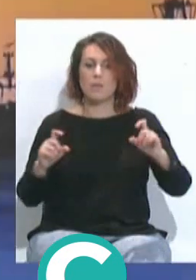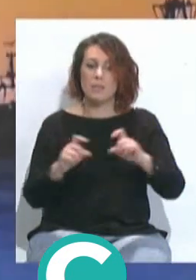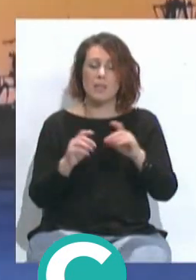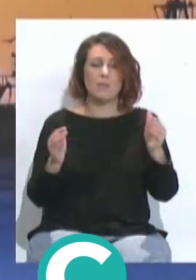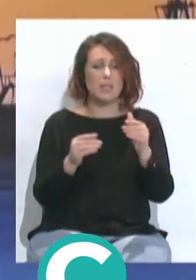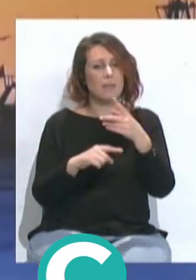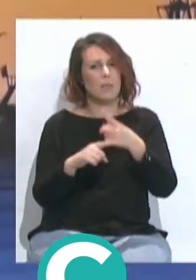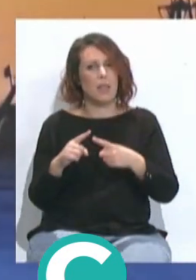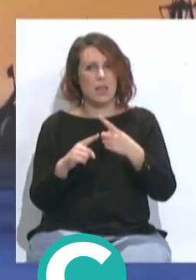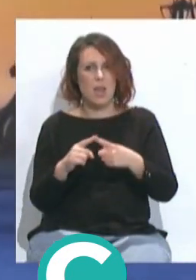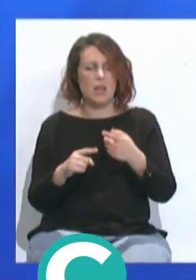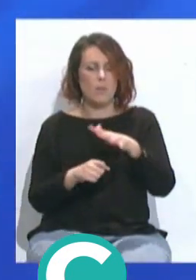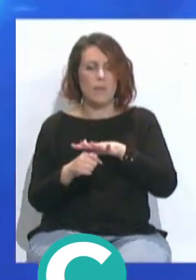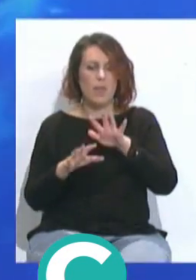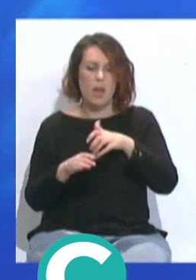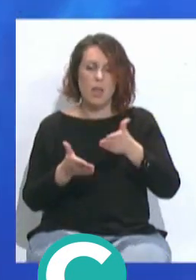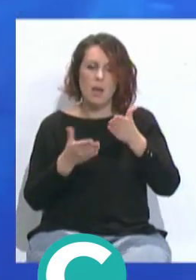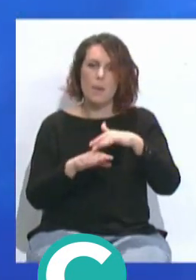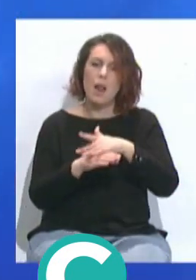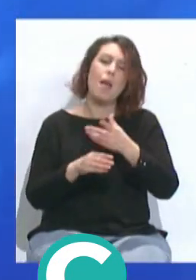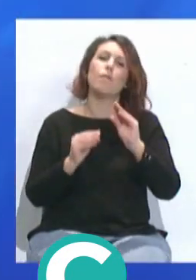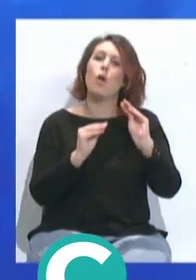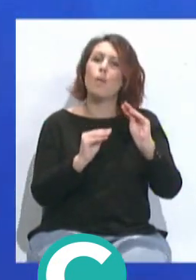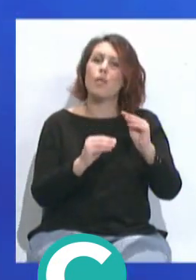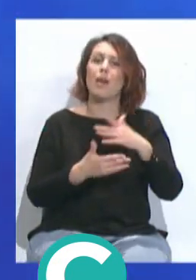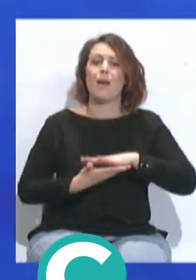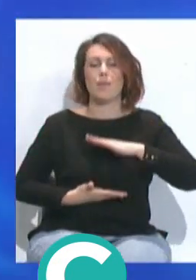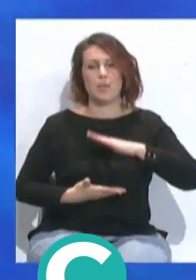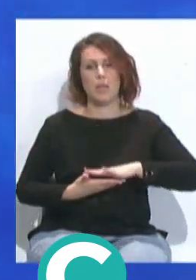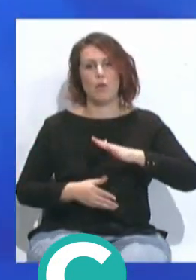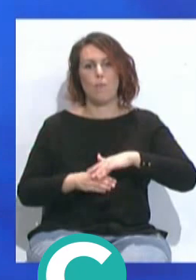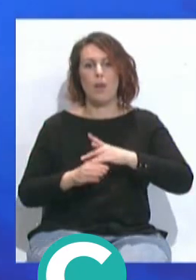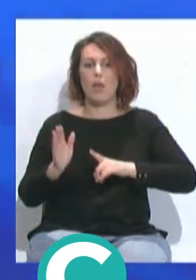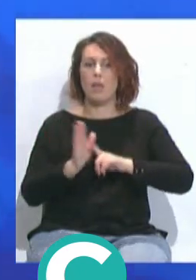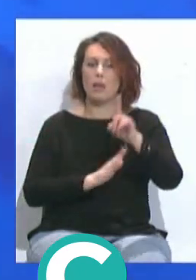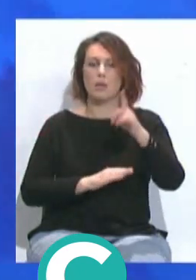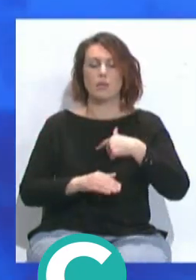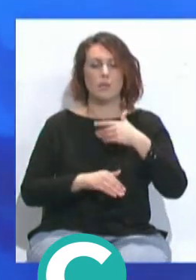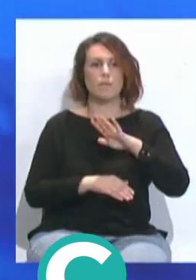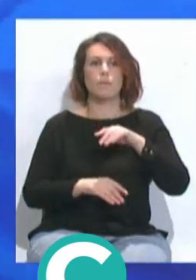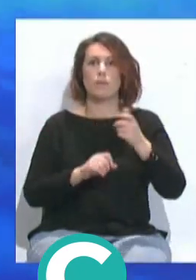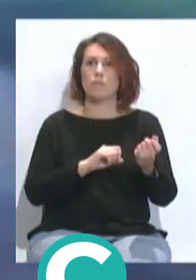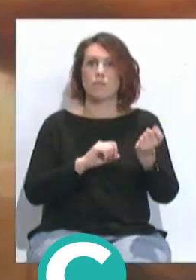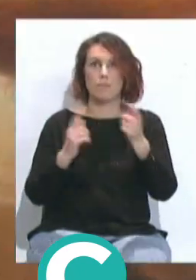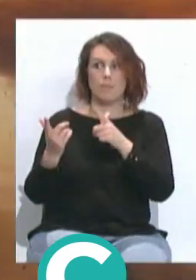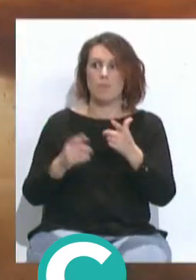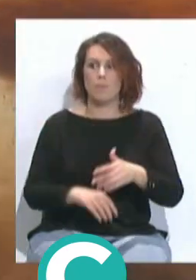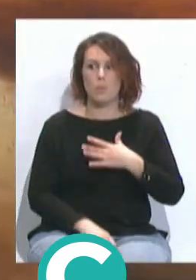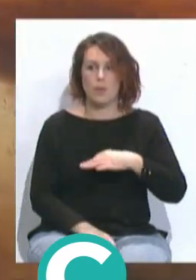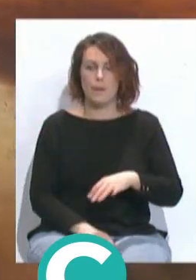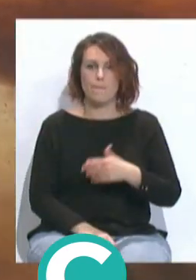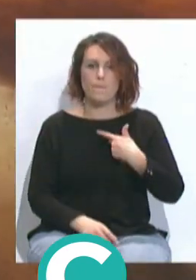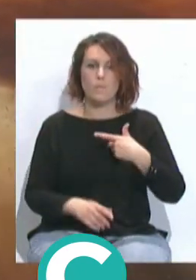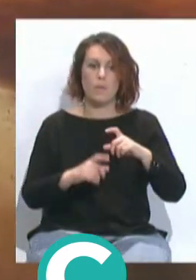y medianas empresas de la provincia a tener formación y capacitación para crecer y salir al exterior Ayudar a nuestras